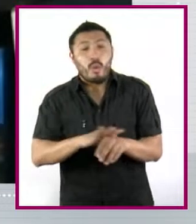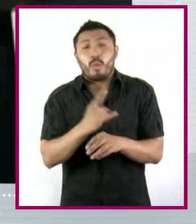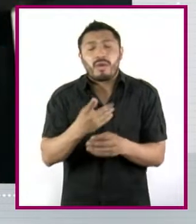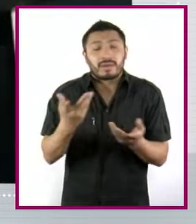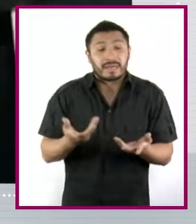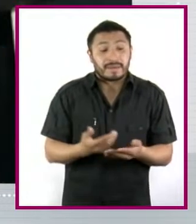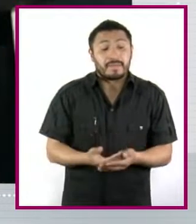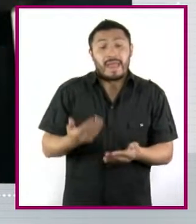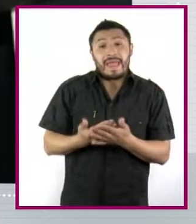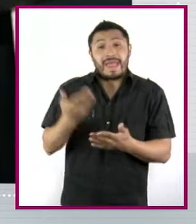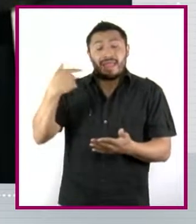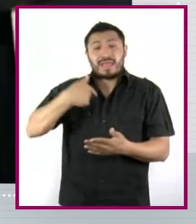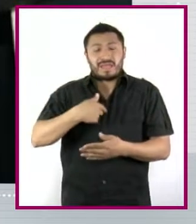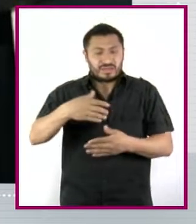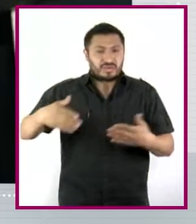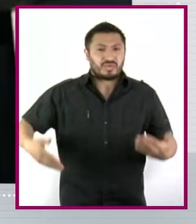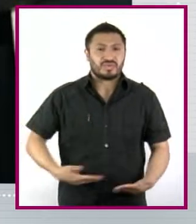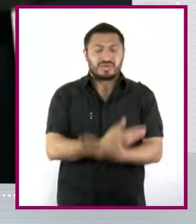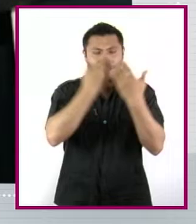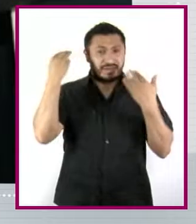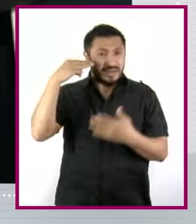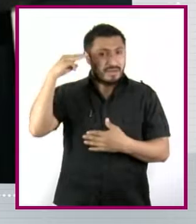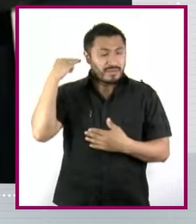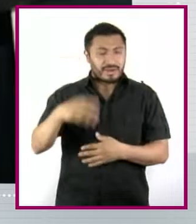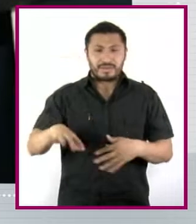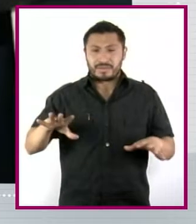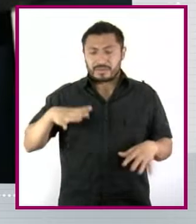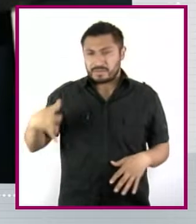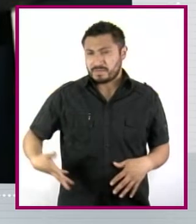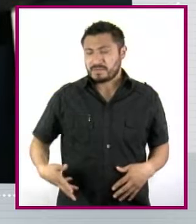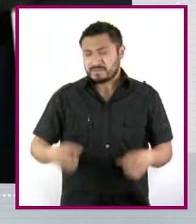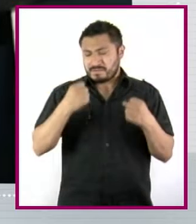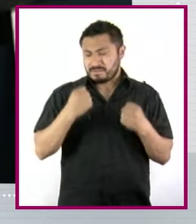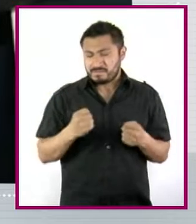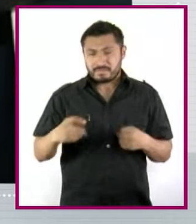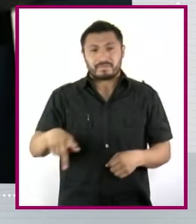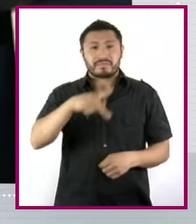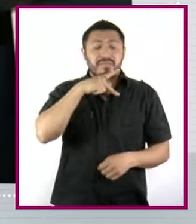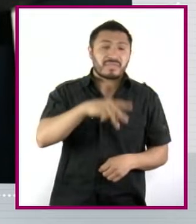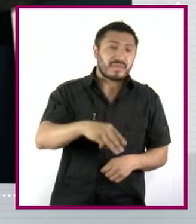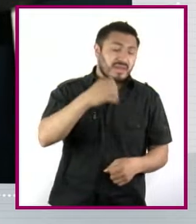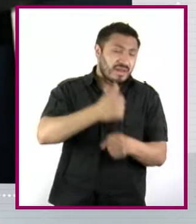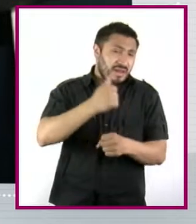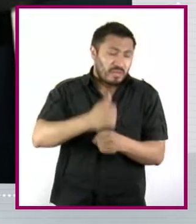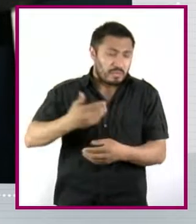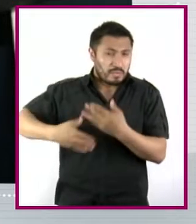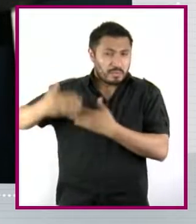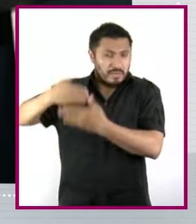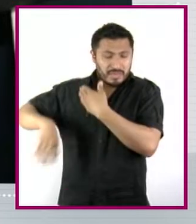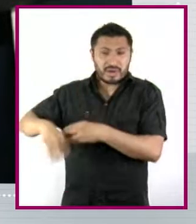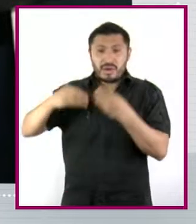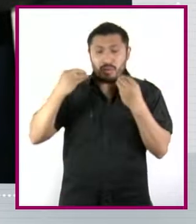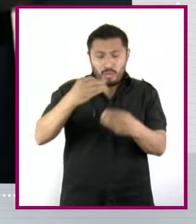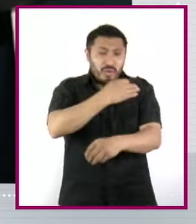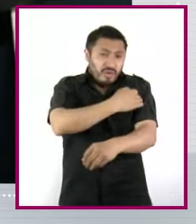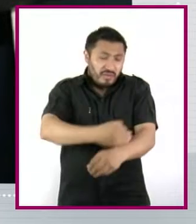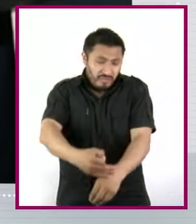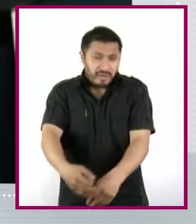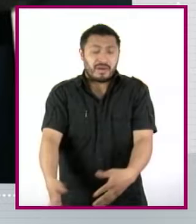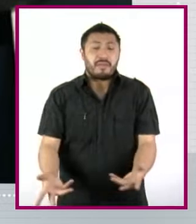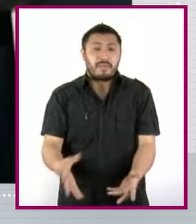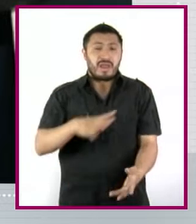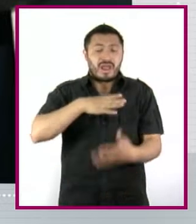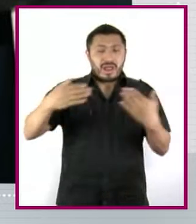Inicialmente tengo raíces michoacanas, orgullosamente. Mi padre, mis abuelos gran parte de mi familia son